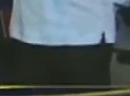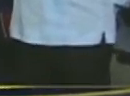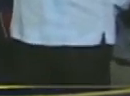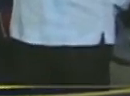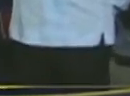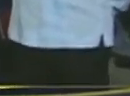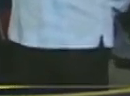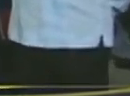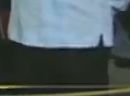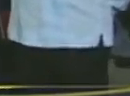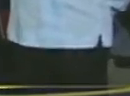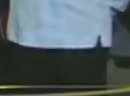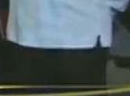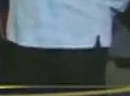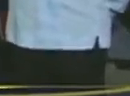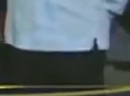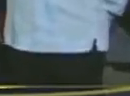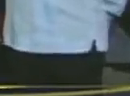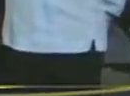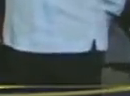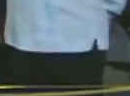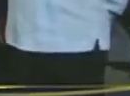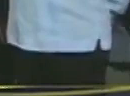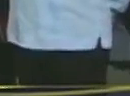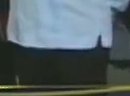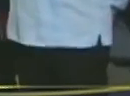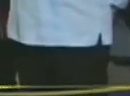recepción y distribución de la carne,